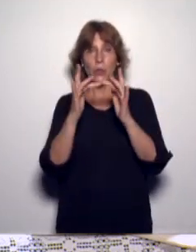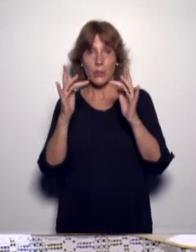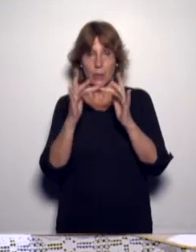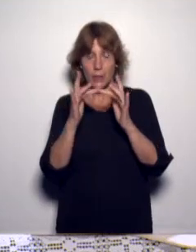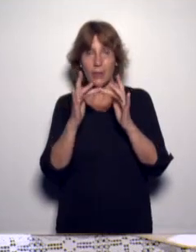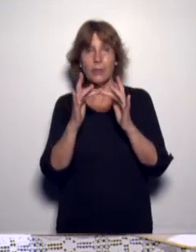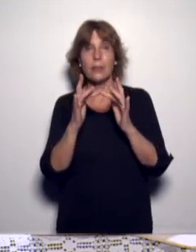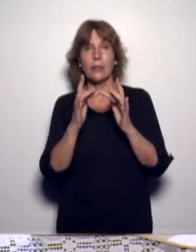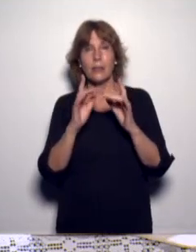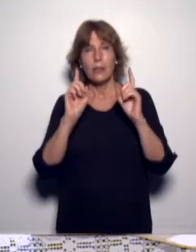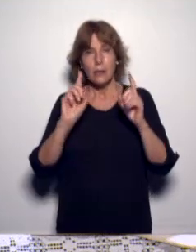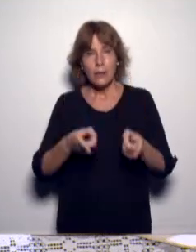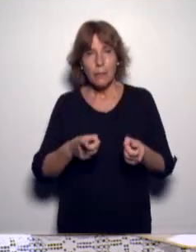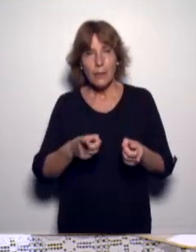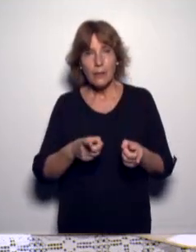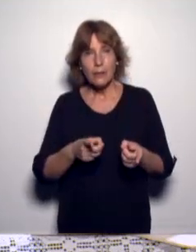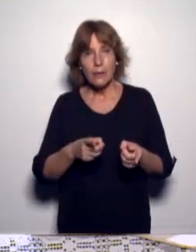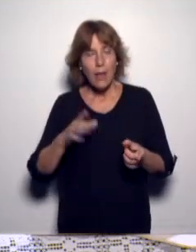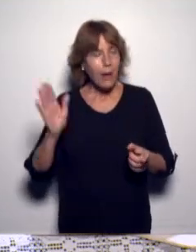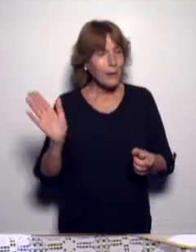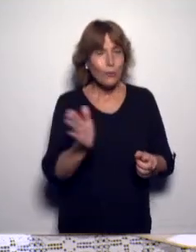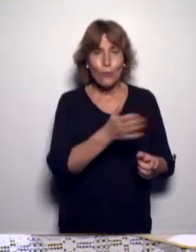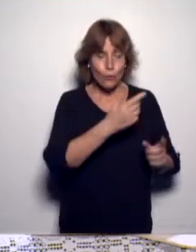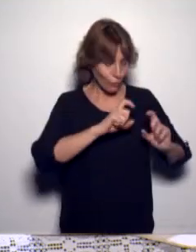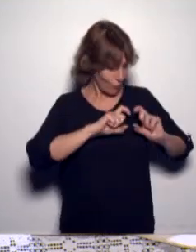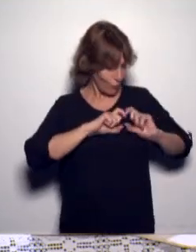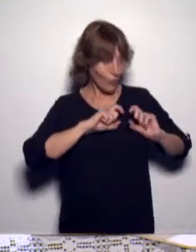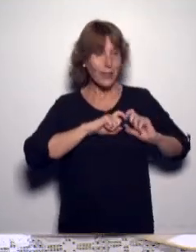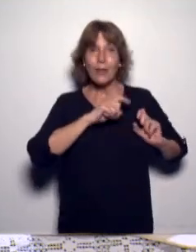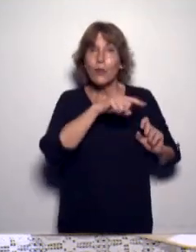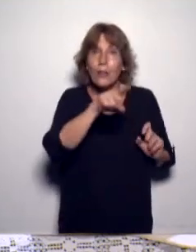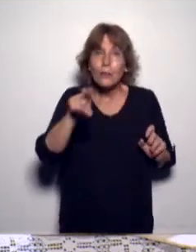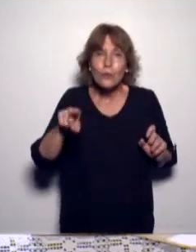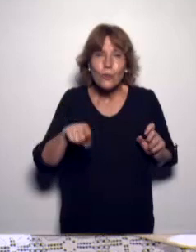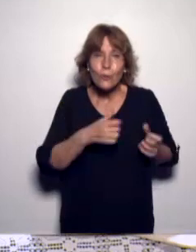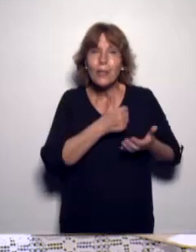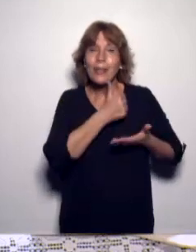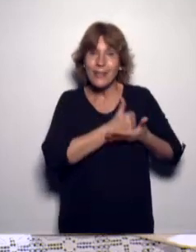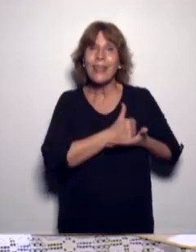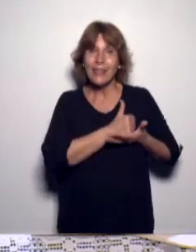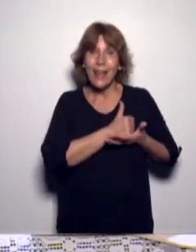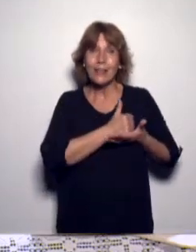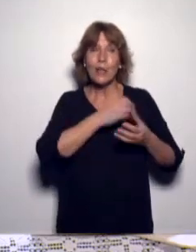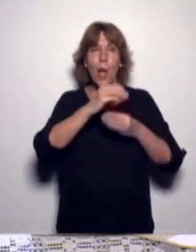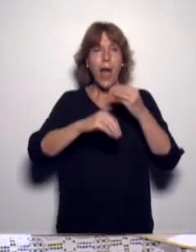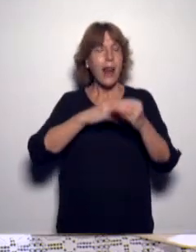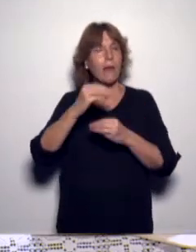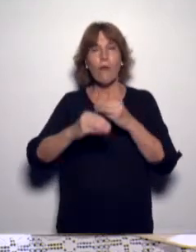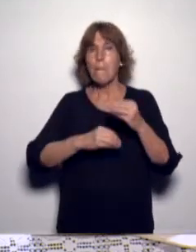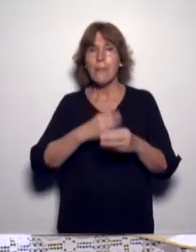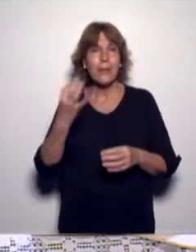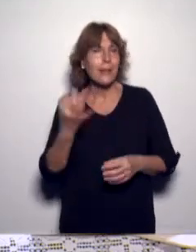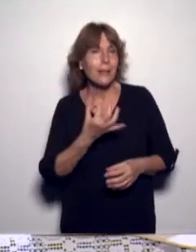redes, pero también a todos los que ustedes guardan en el corazón, a todas las familias, especialmente a